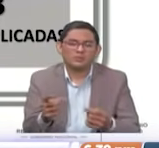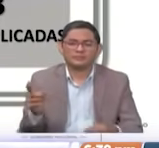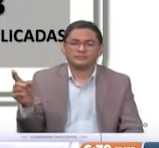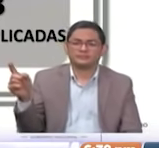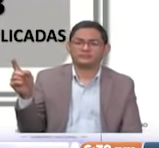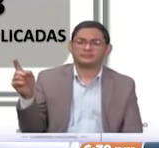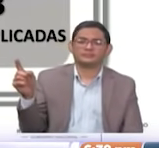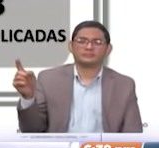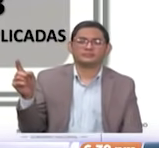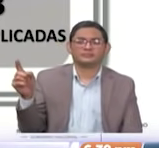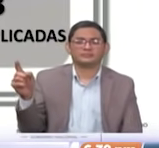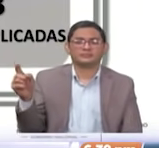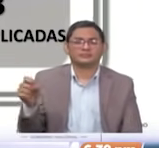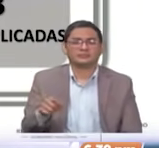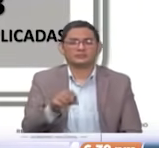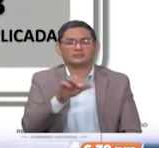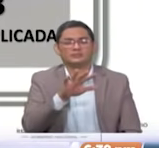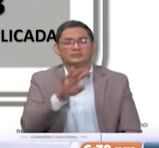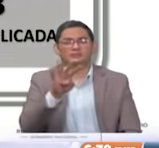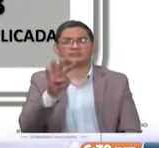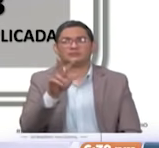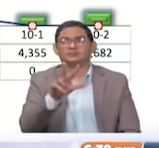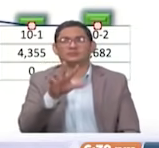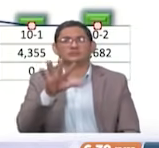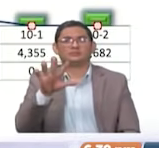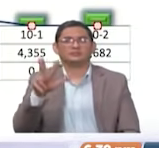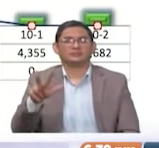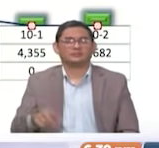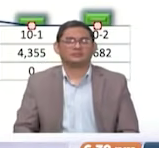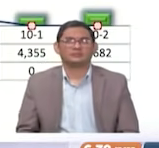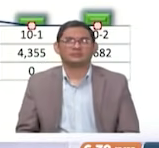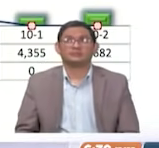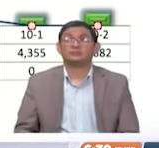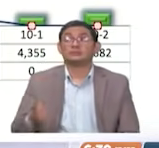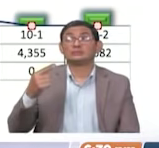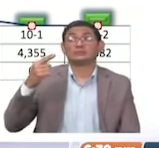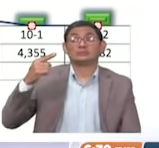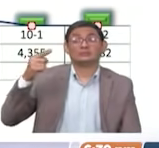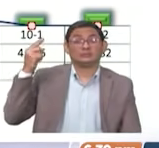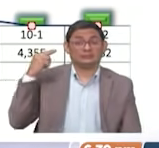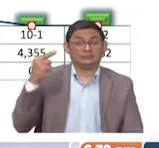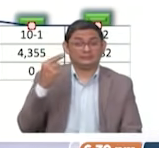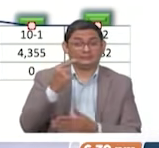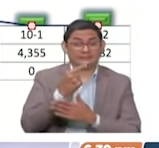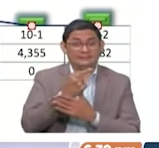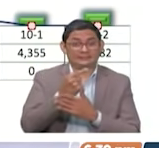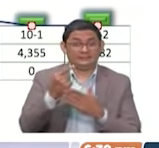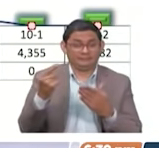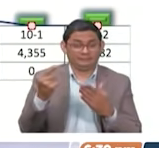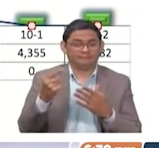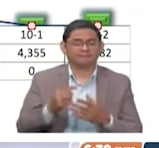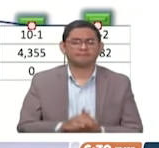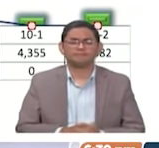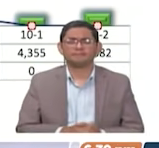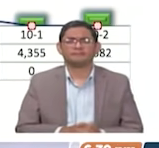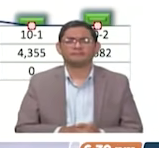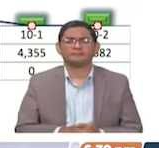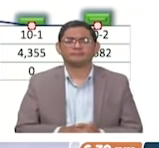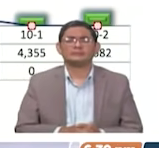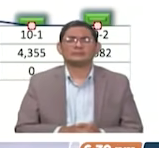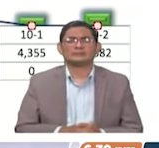353 dosis en este grupo muy especial la semana pasada en los diferentes circuitos